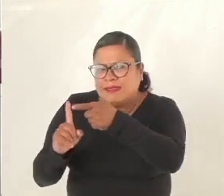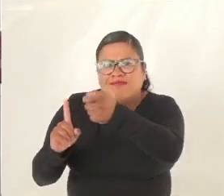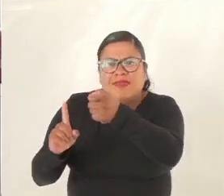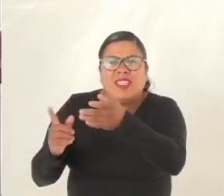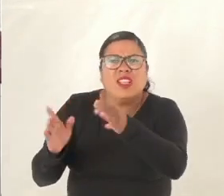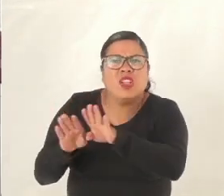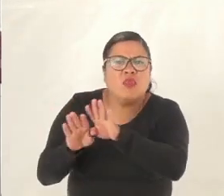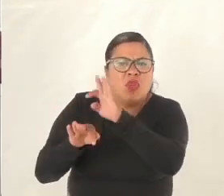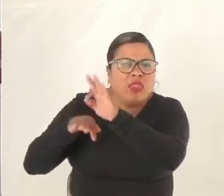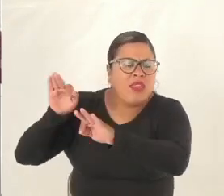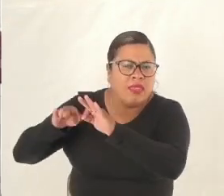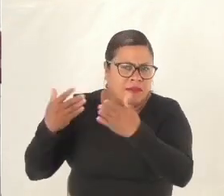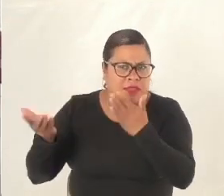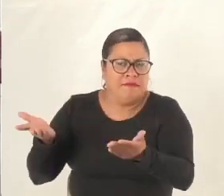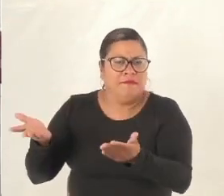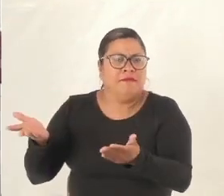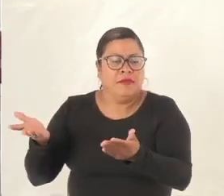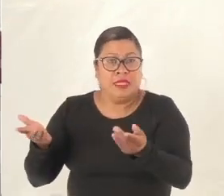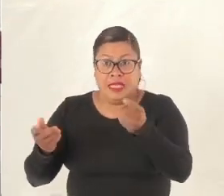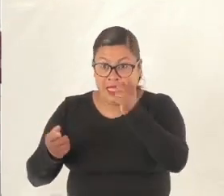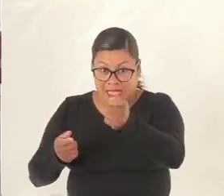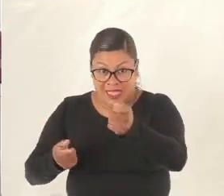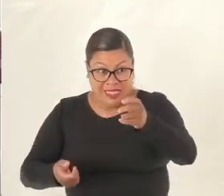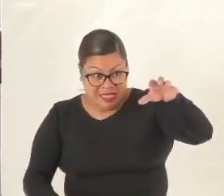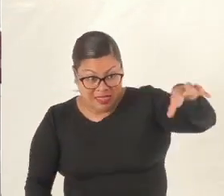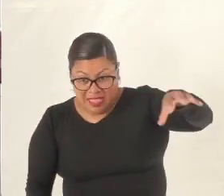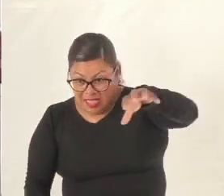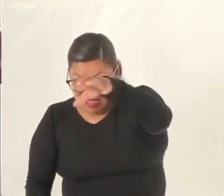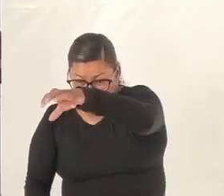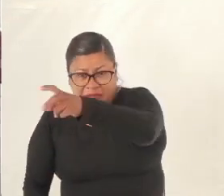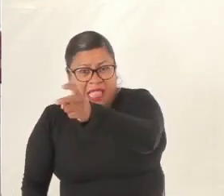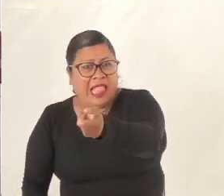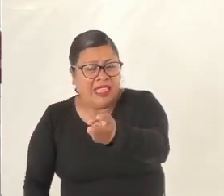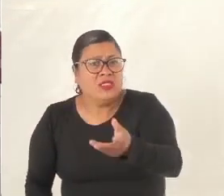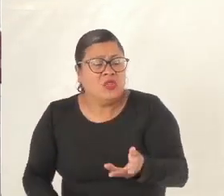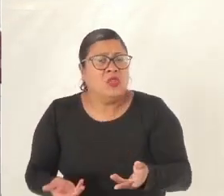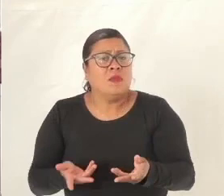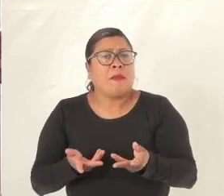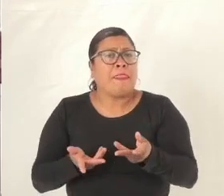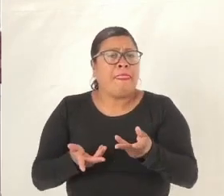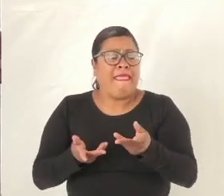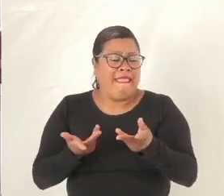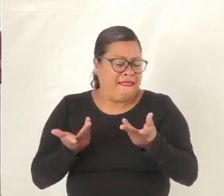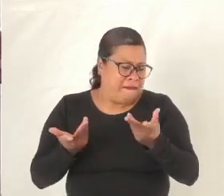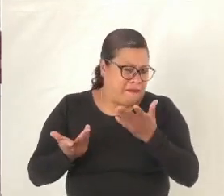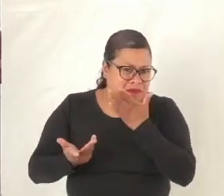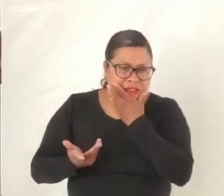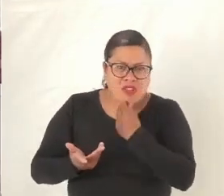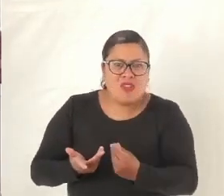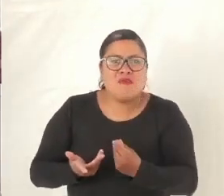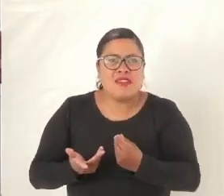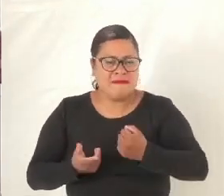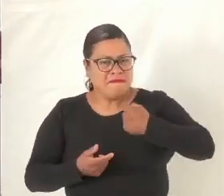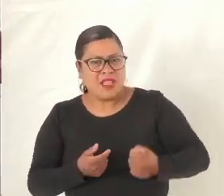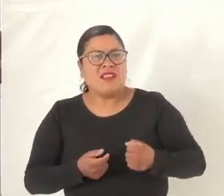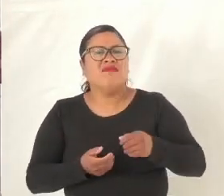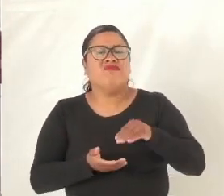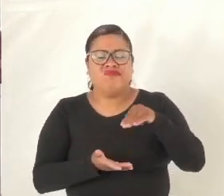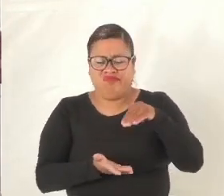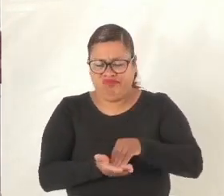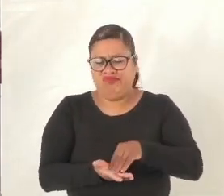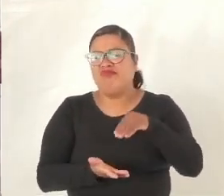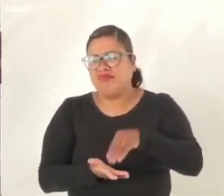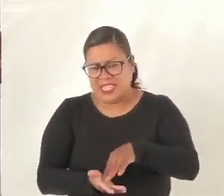en esos municipios en esas agencias en donde lamentablemente este estereotipo se sigue pues